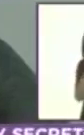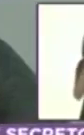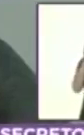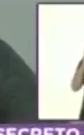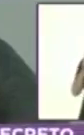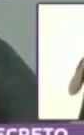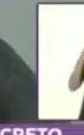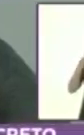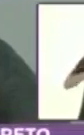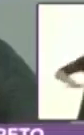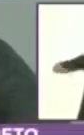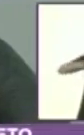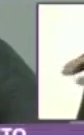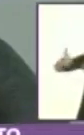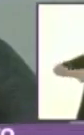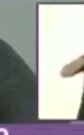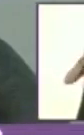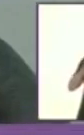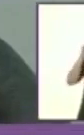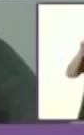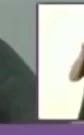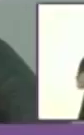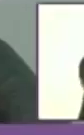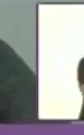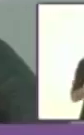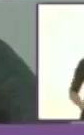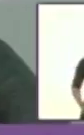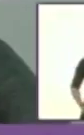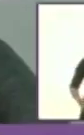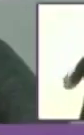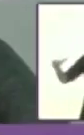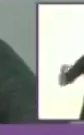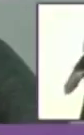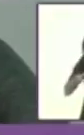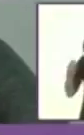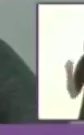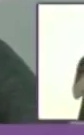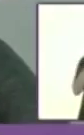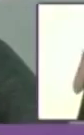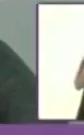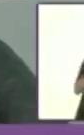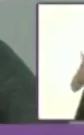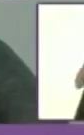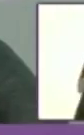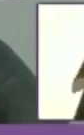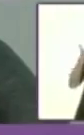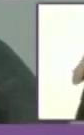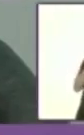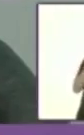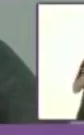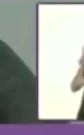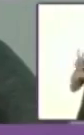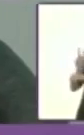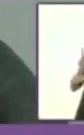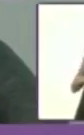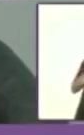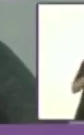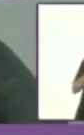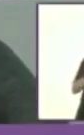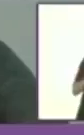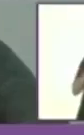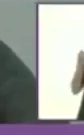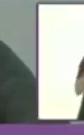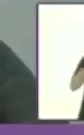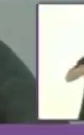no. Veremos qué pasa a futuro, ¿no? Sí, yo coincido contigo. Creo que hubo un debate más de ataques que de propuestas. En